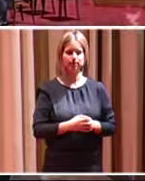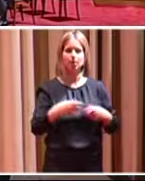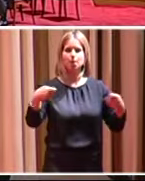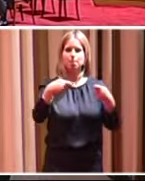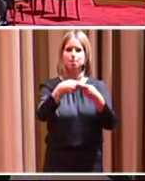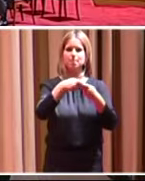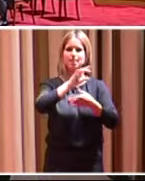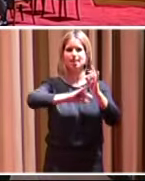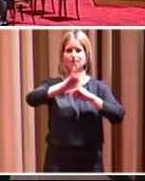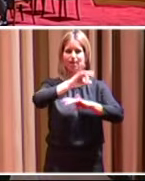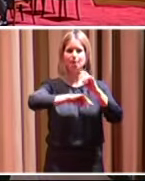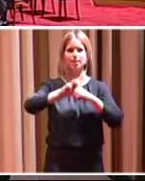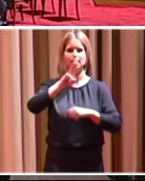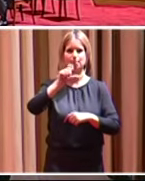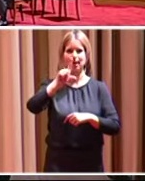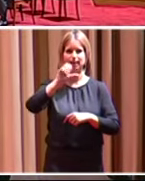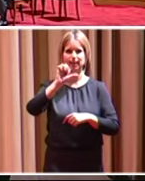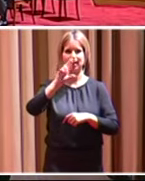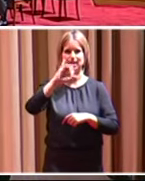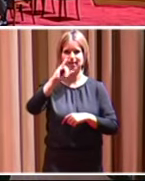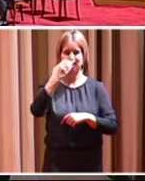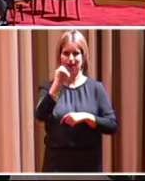Peña Flamenca La Platería.